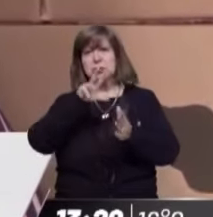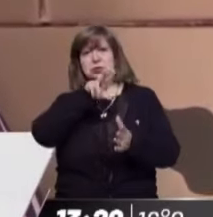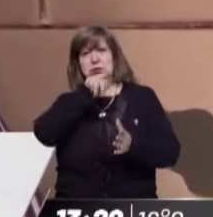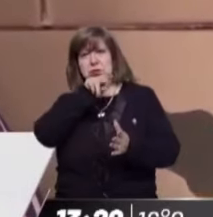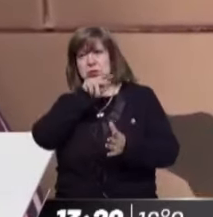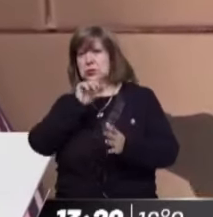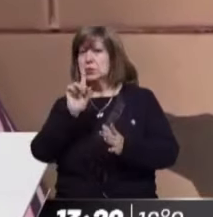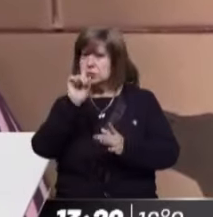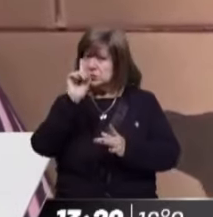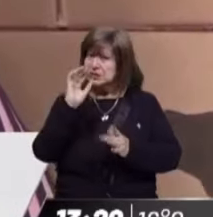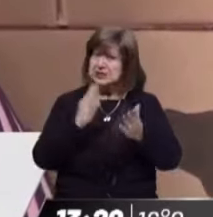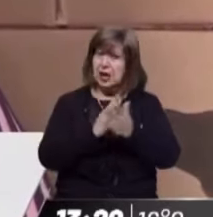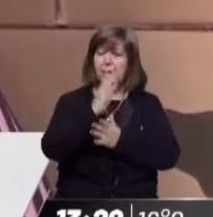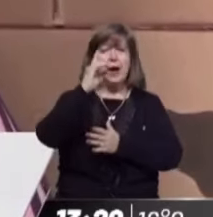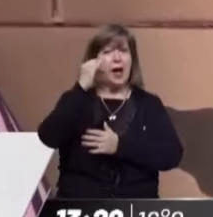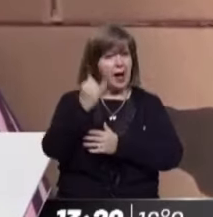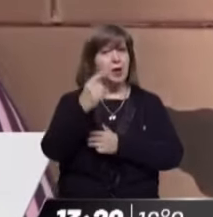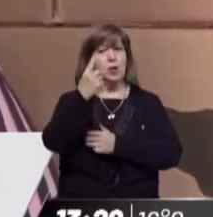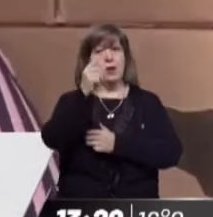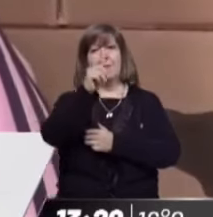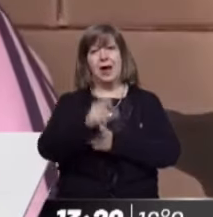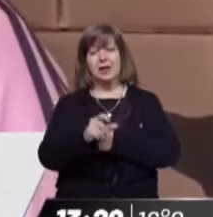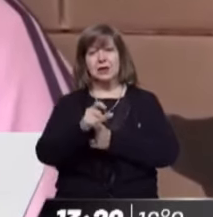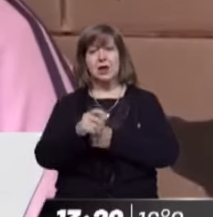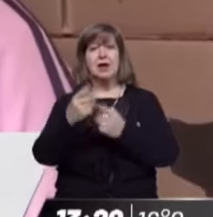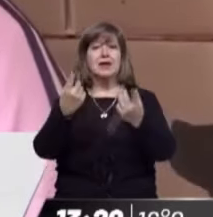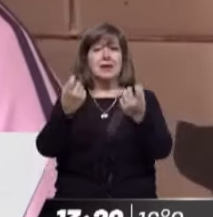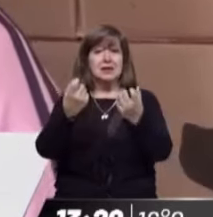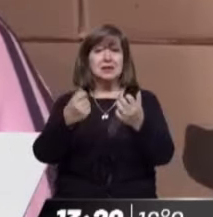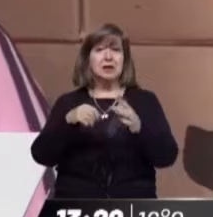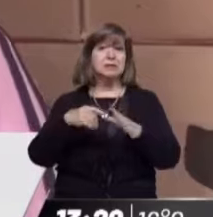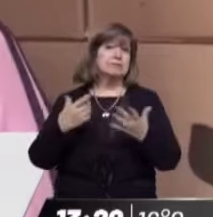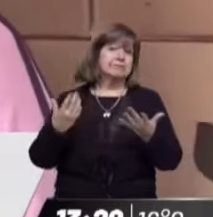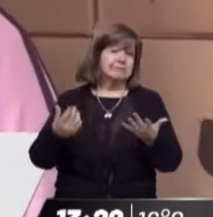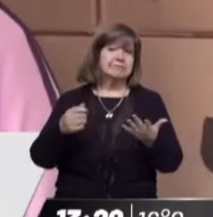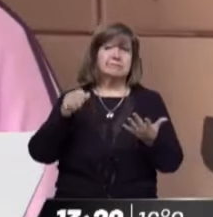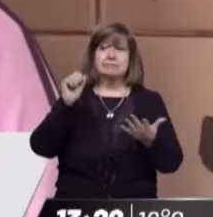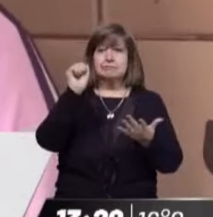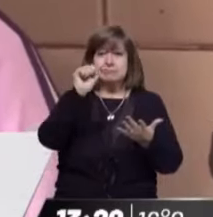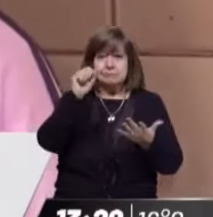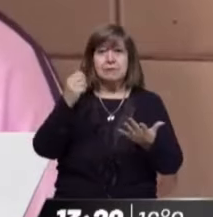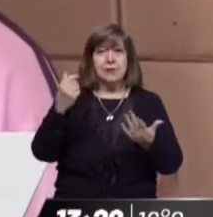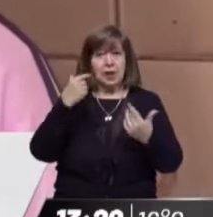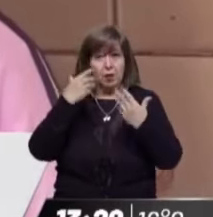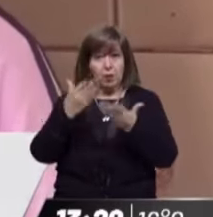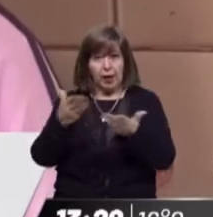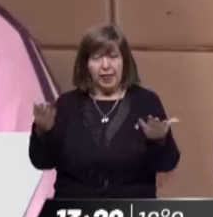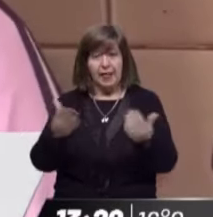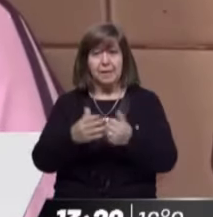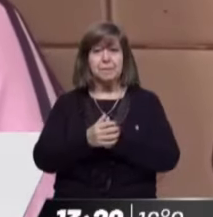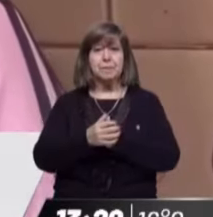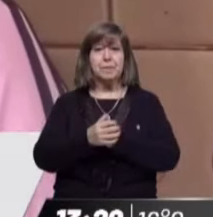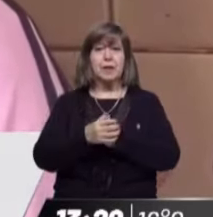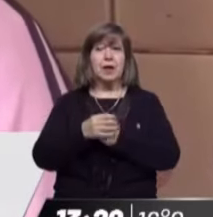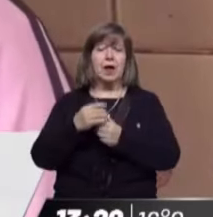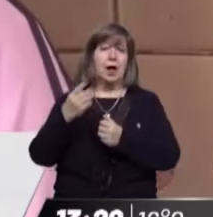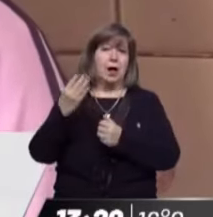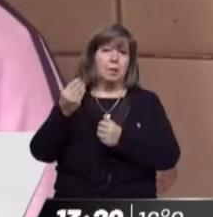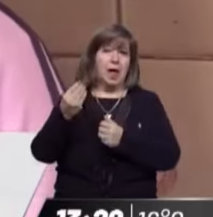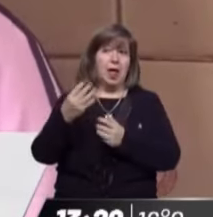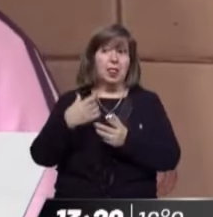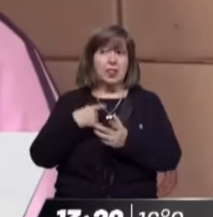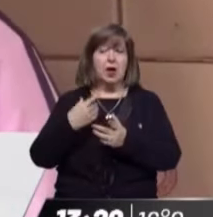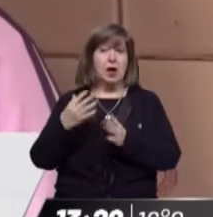abandonamos el nido porque siempre eh también tiene ese l hornerito que les pueden robar el nido y Bueno a nosotros nos pasó